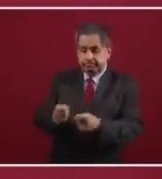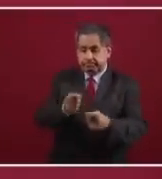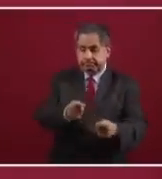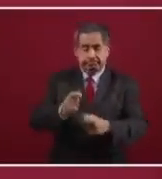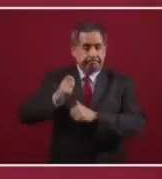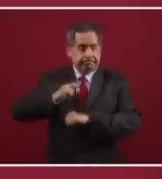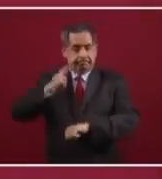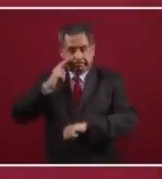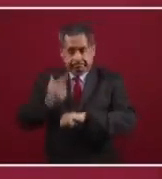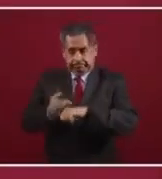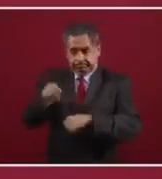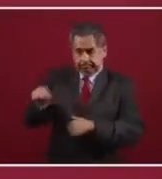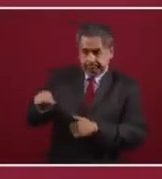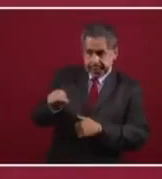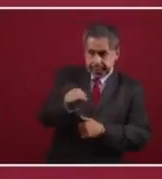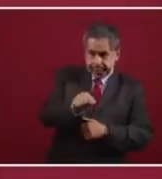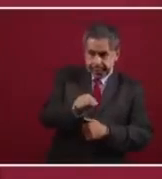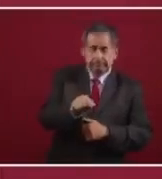de las